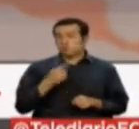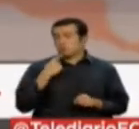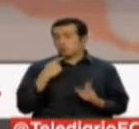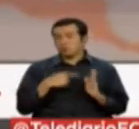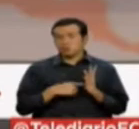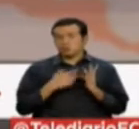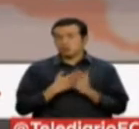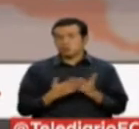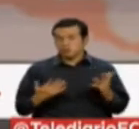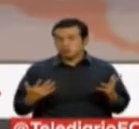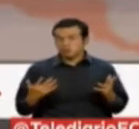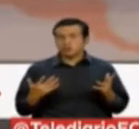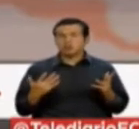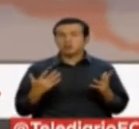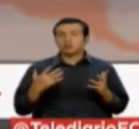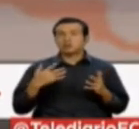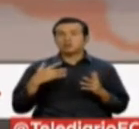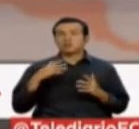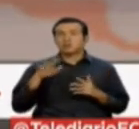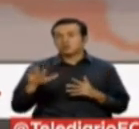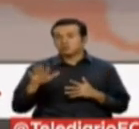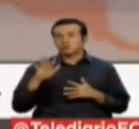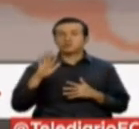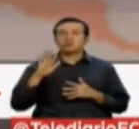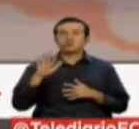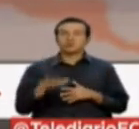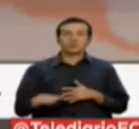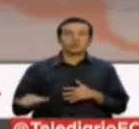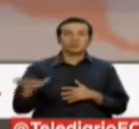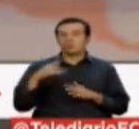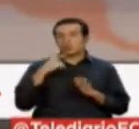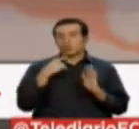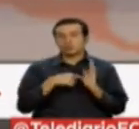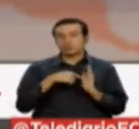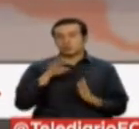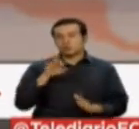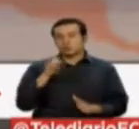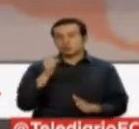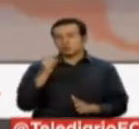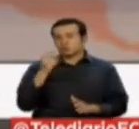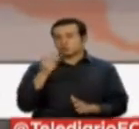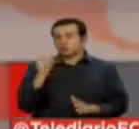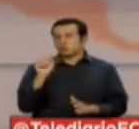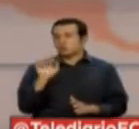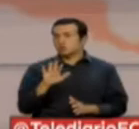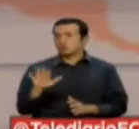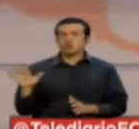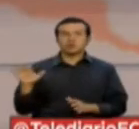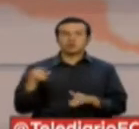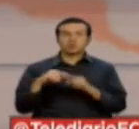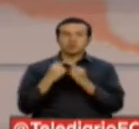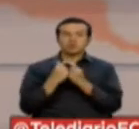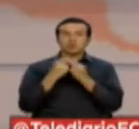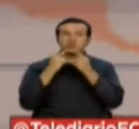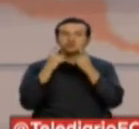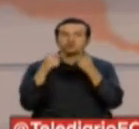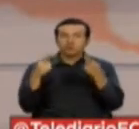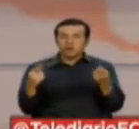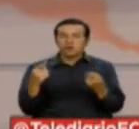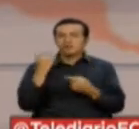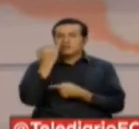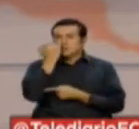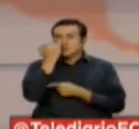ejemplo, de carácter étnico, como es el caso de Taisha, ahí hay básicamente población Shuar y